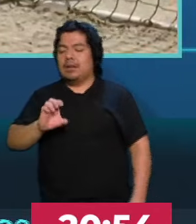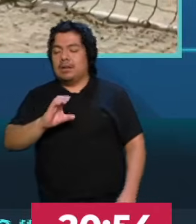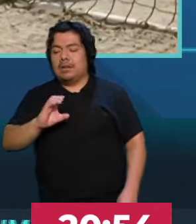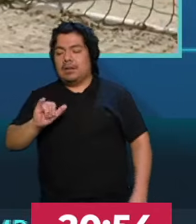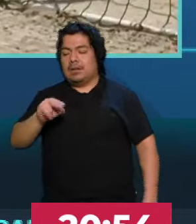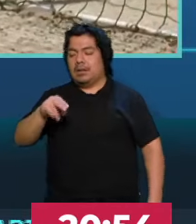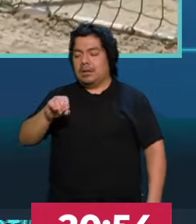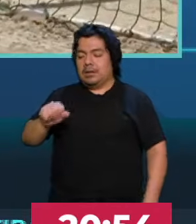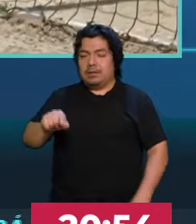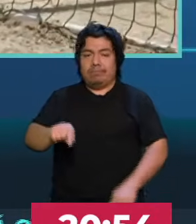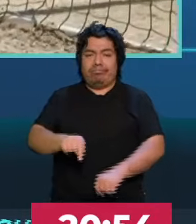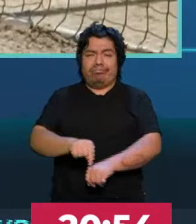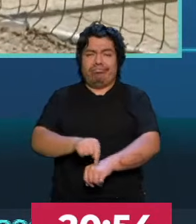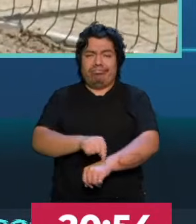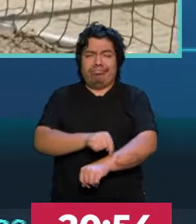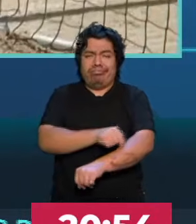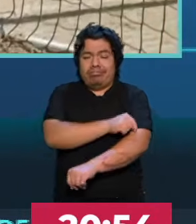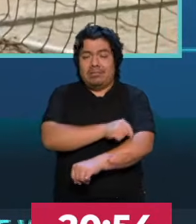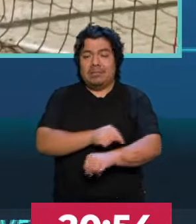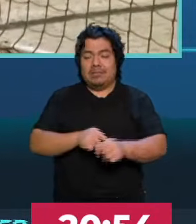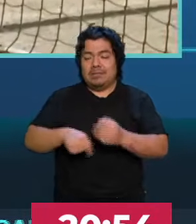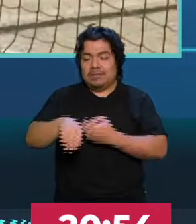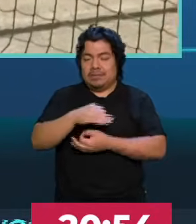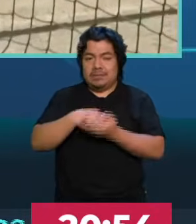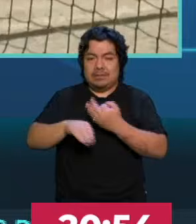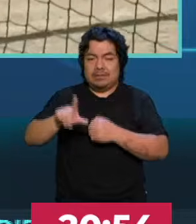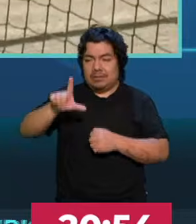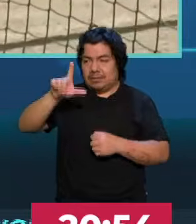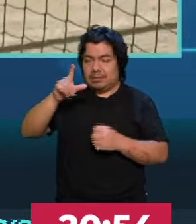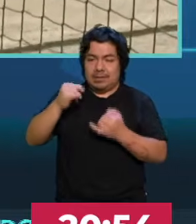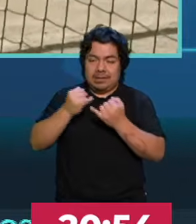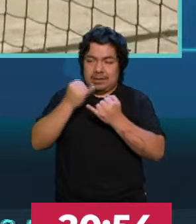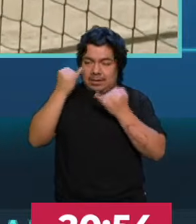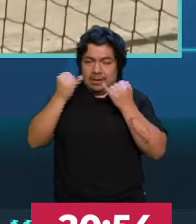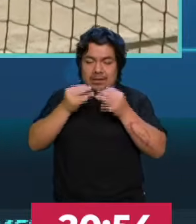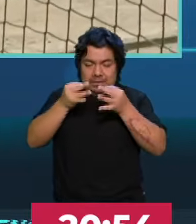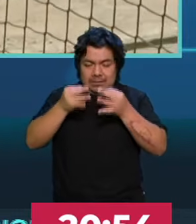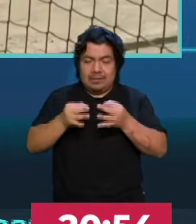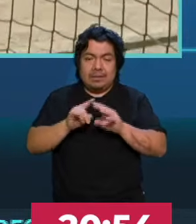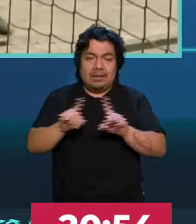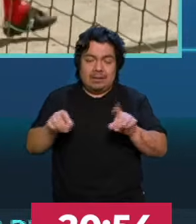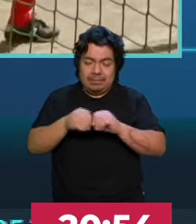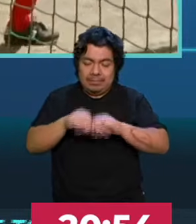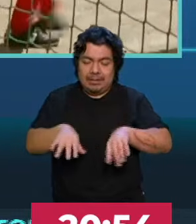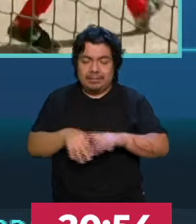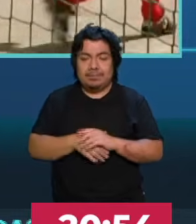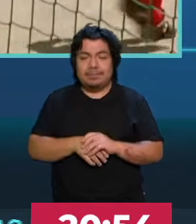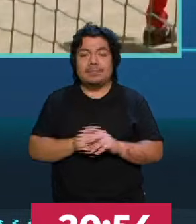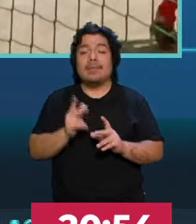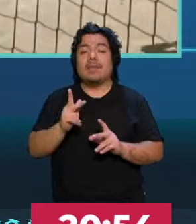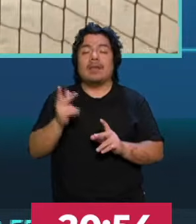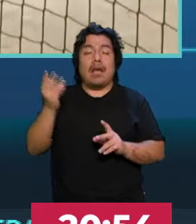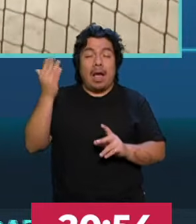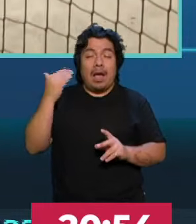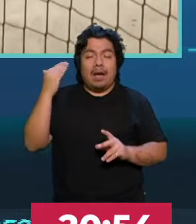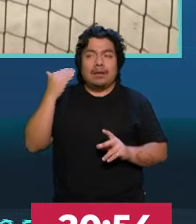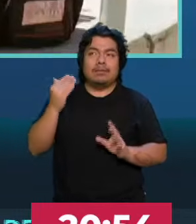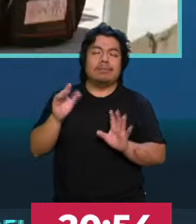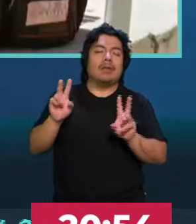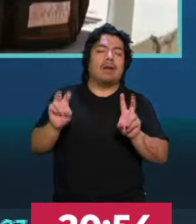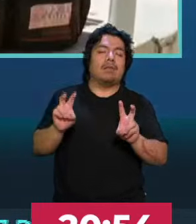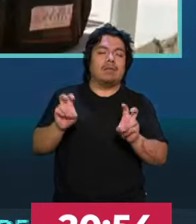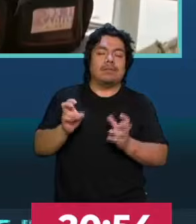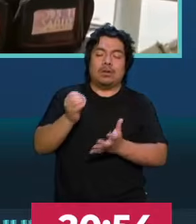una cosa larguísima y que ya perdieron toda lógica del guión original, ¿no? Pero, digamos, era una época dorada